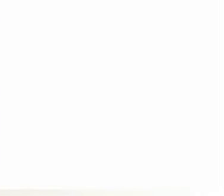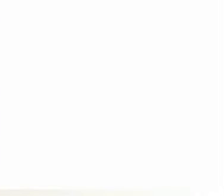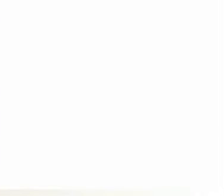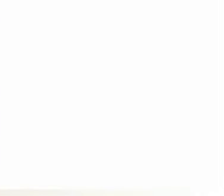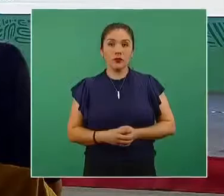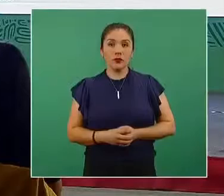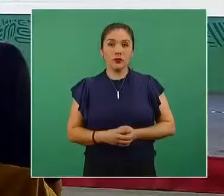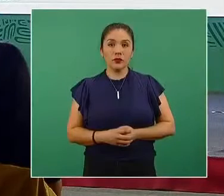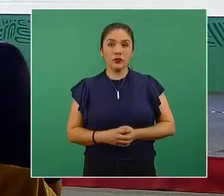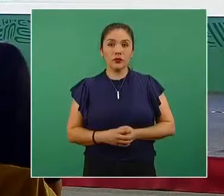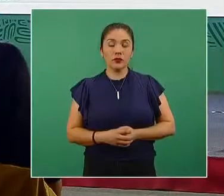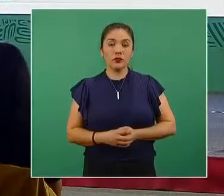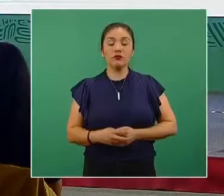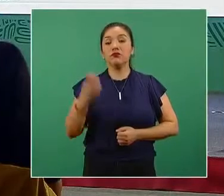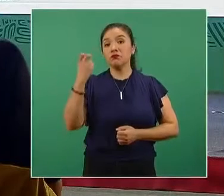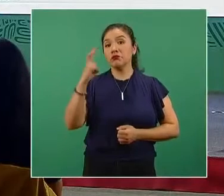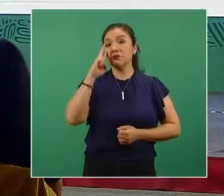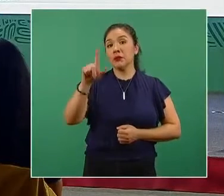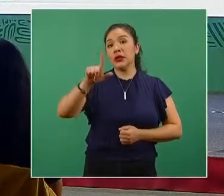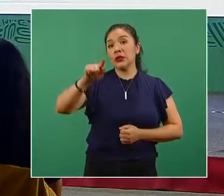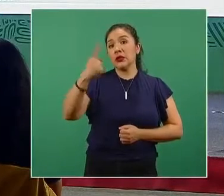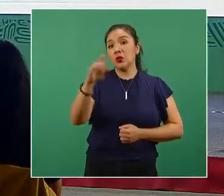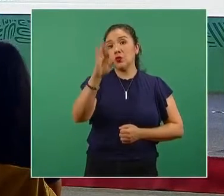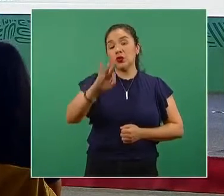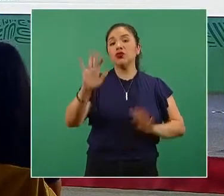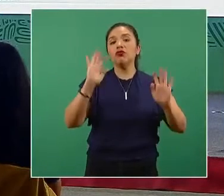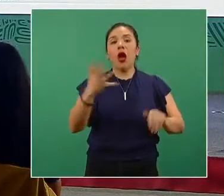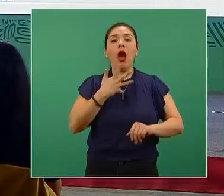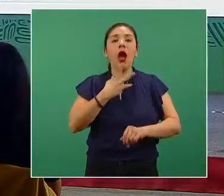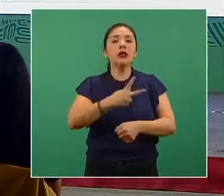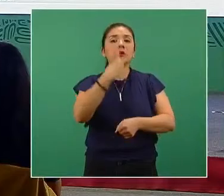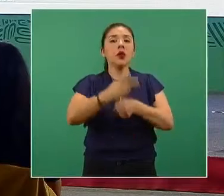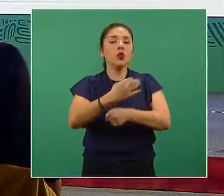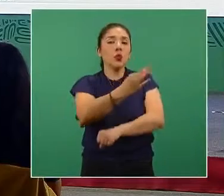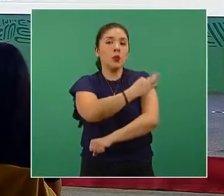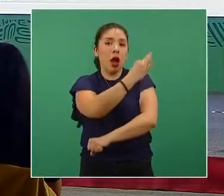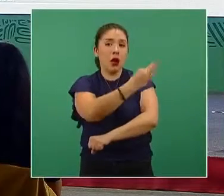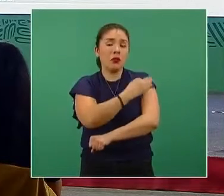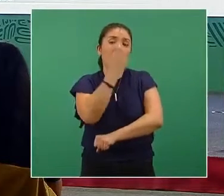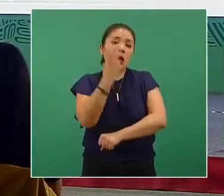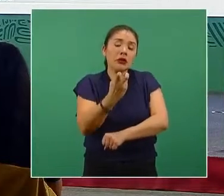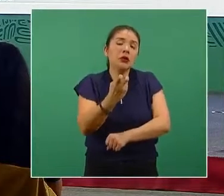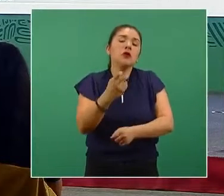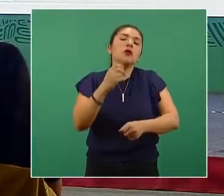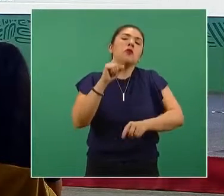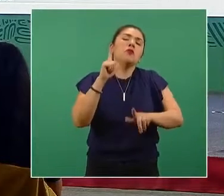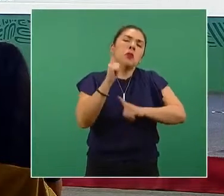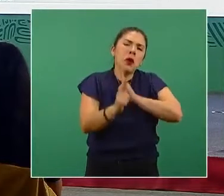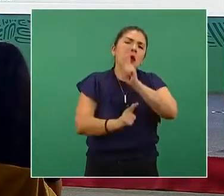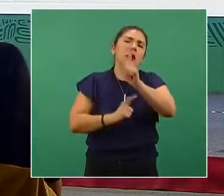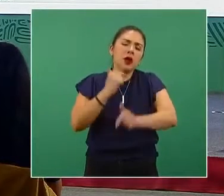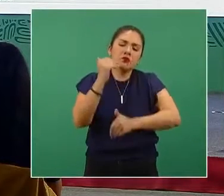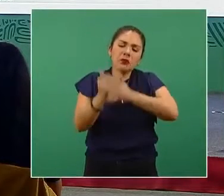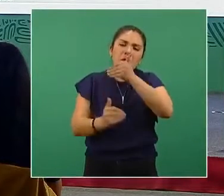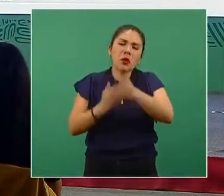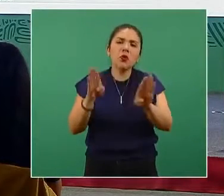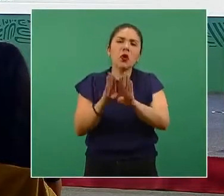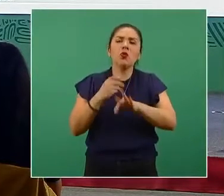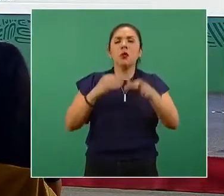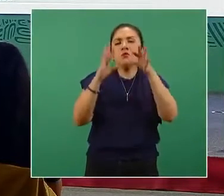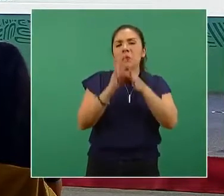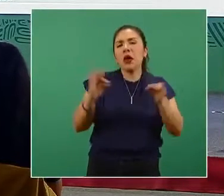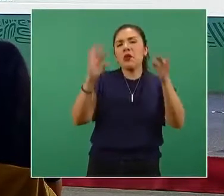Y 71% de ellas ya tienen la segunda dosis, y esto irá avanzando lentamente con respecto a nuestras